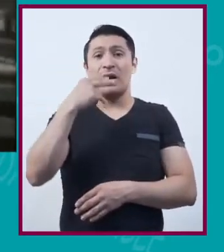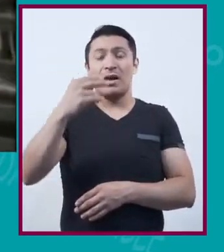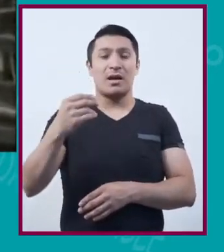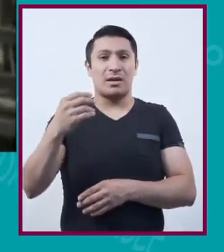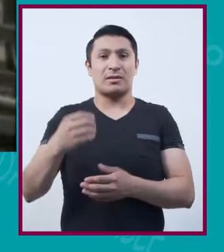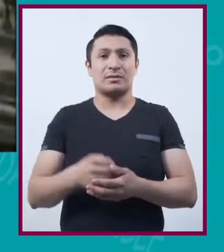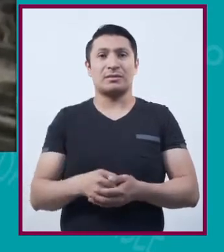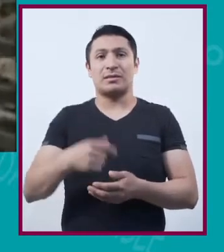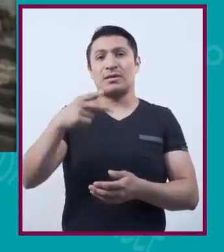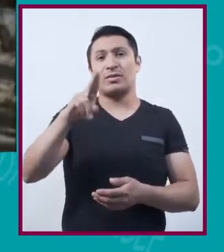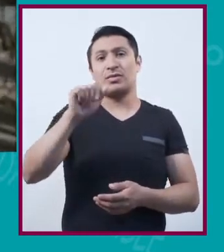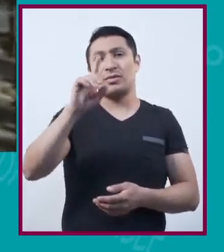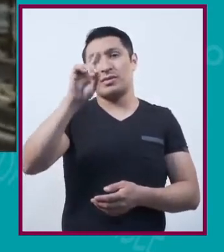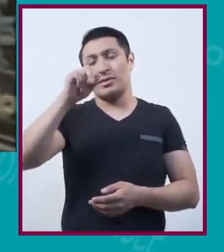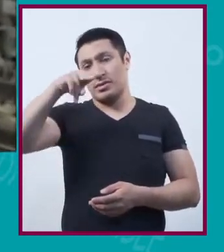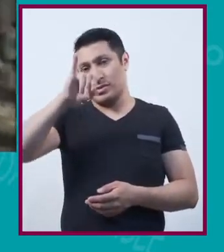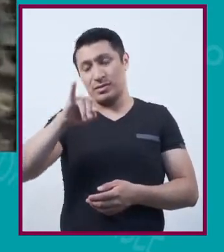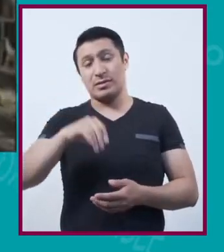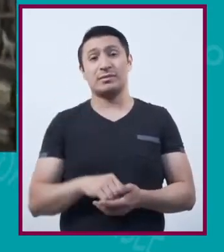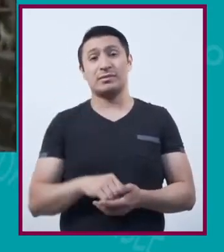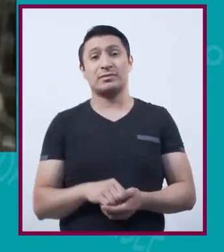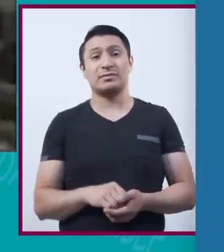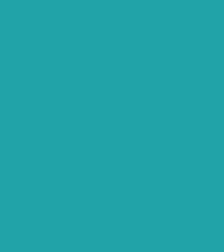llamaba en lengua de indios Guanaaní.